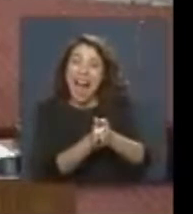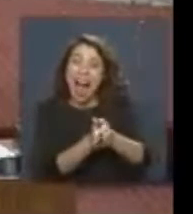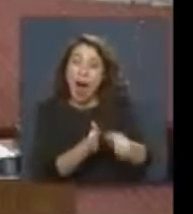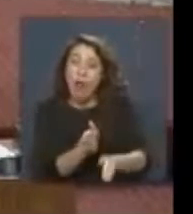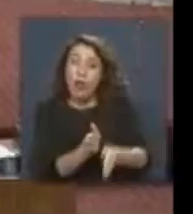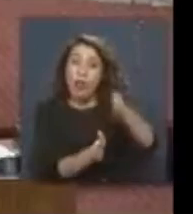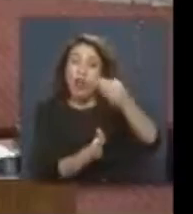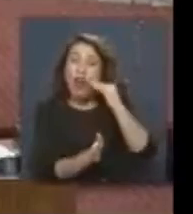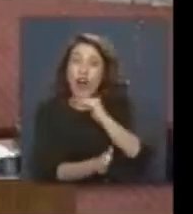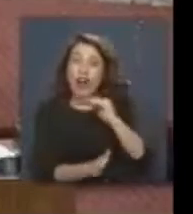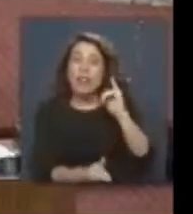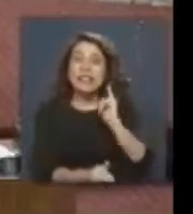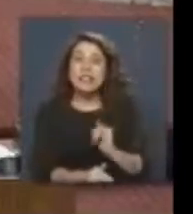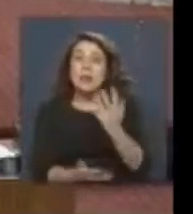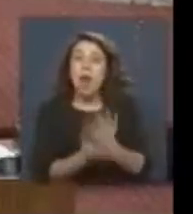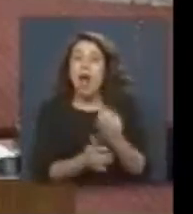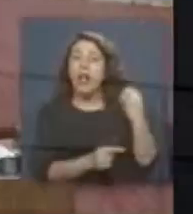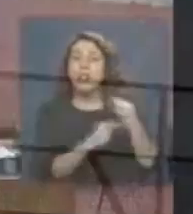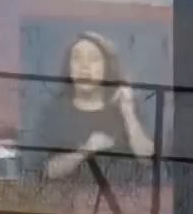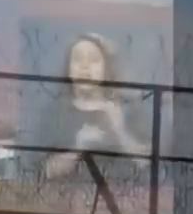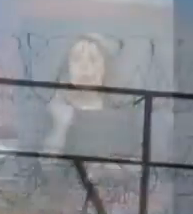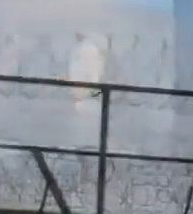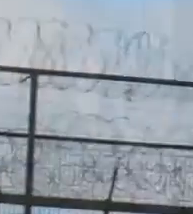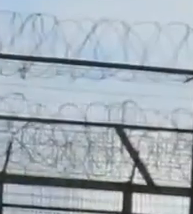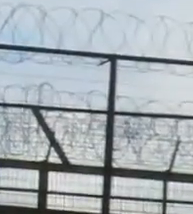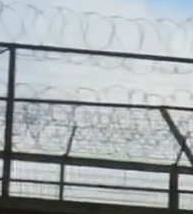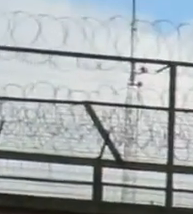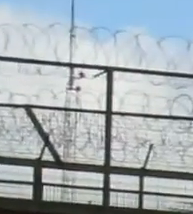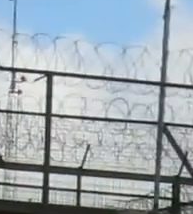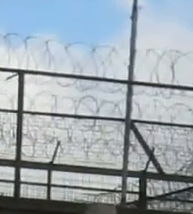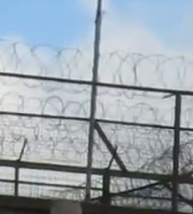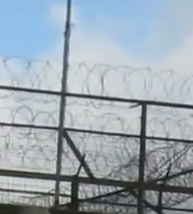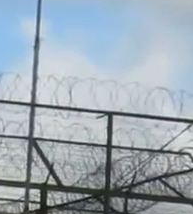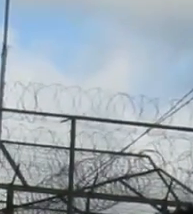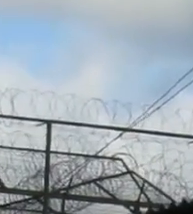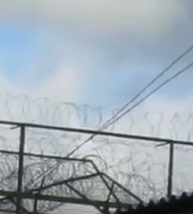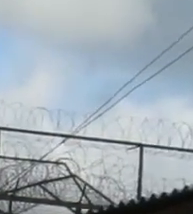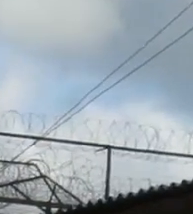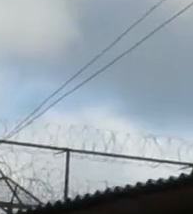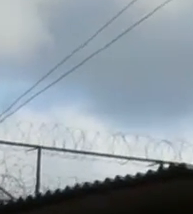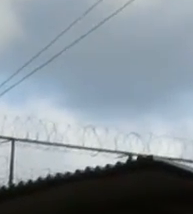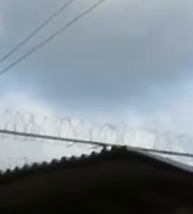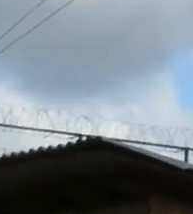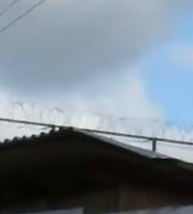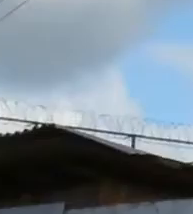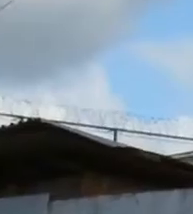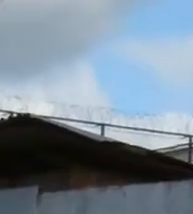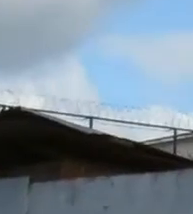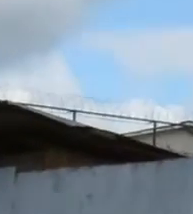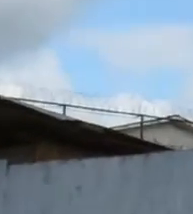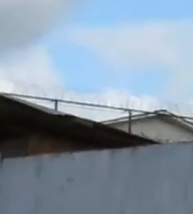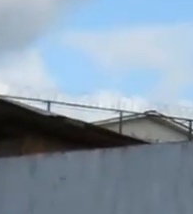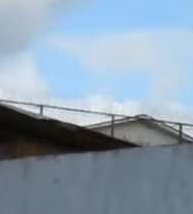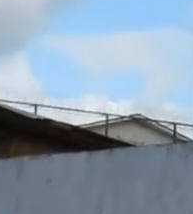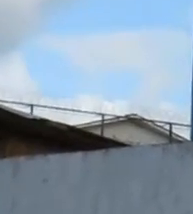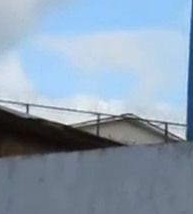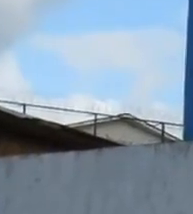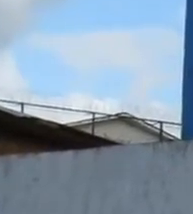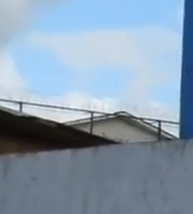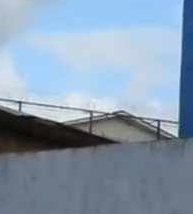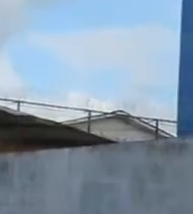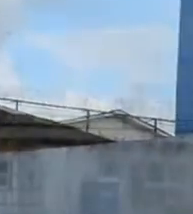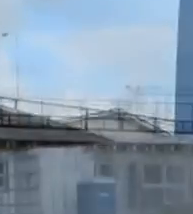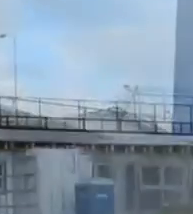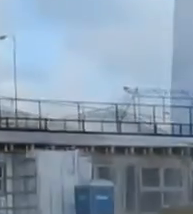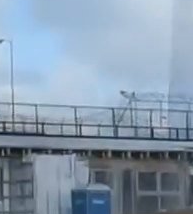jardín por donde se han producido históricamente las fugas de la cárcel de Río Bueno. Aquí voy, a juicio de un